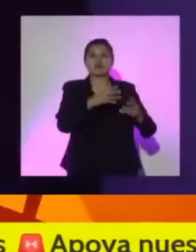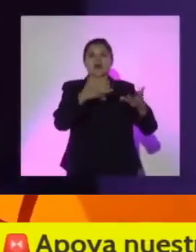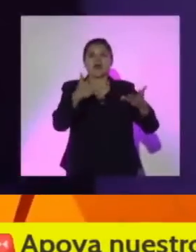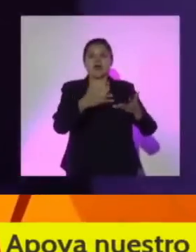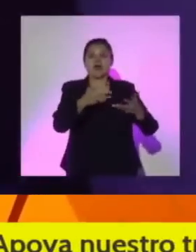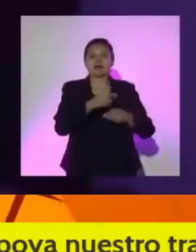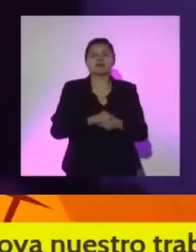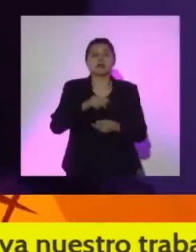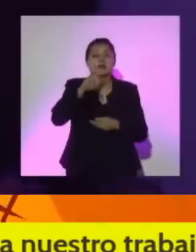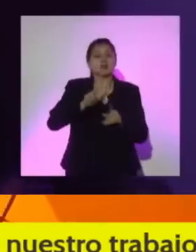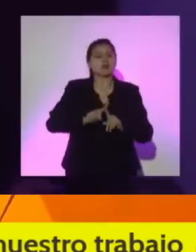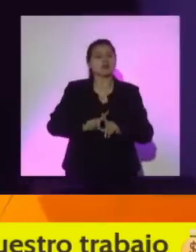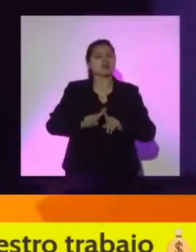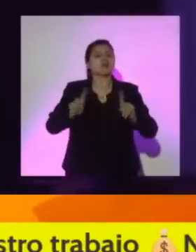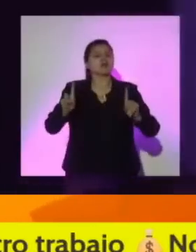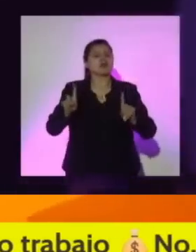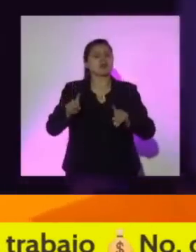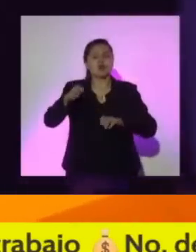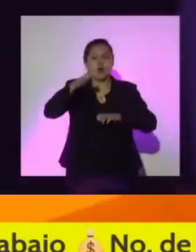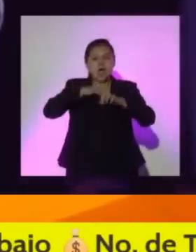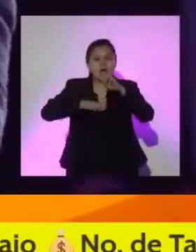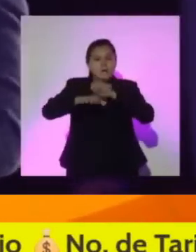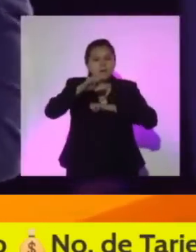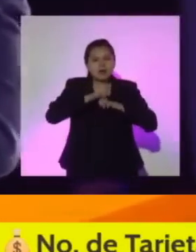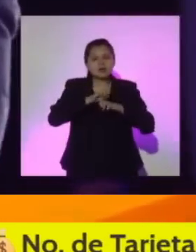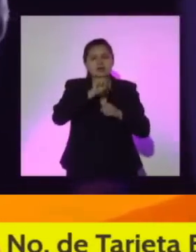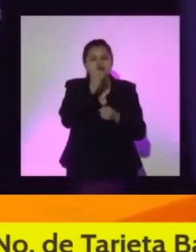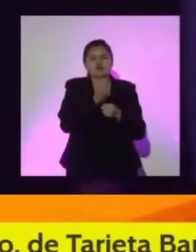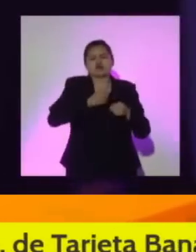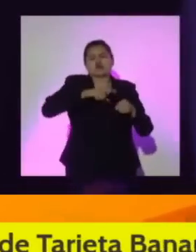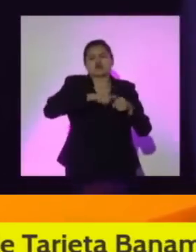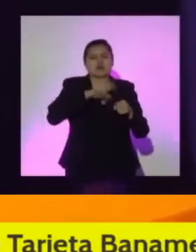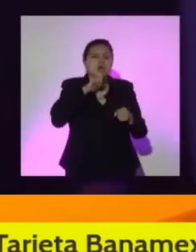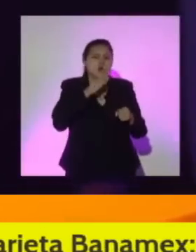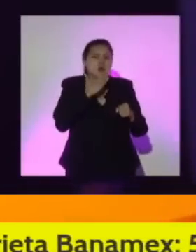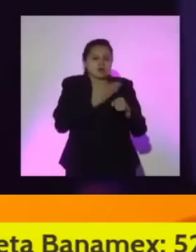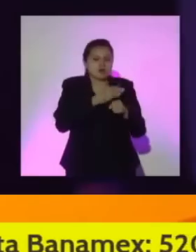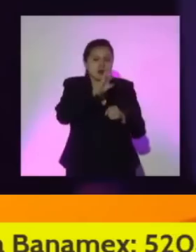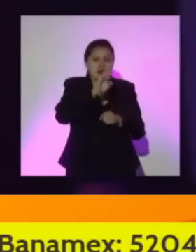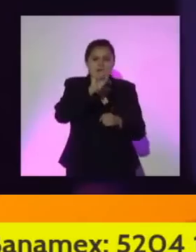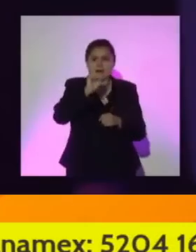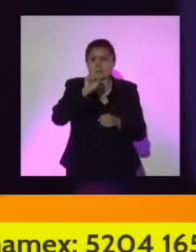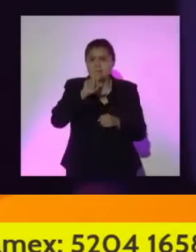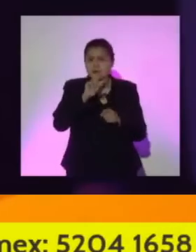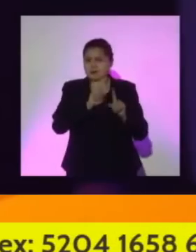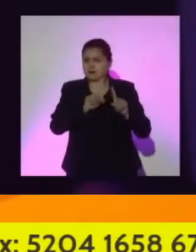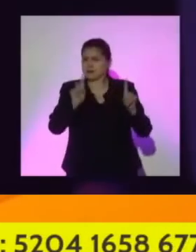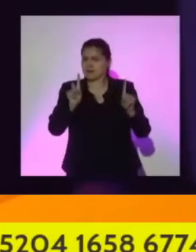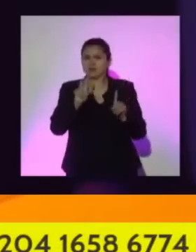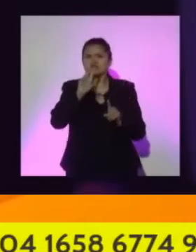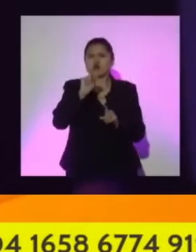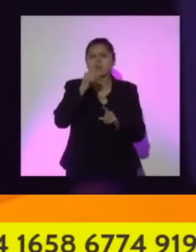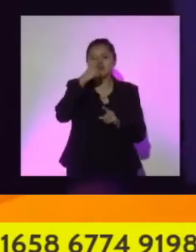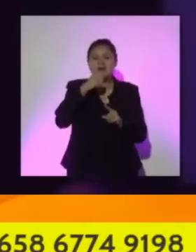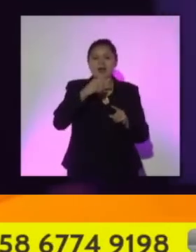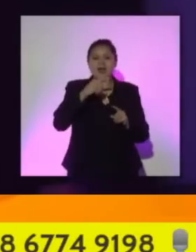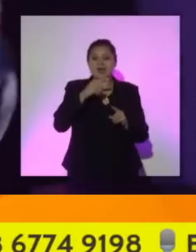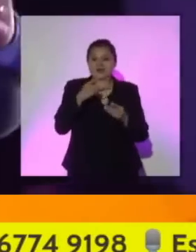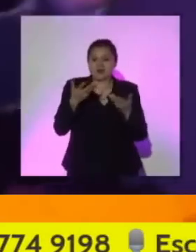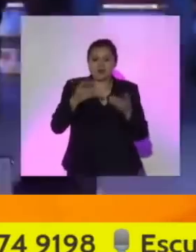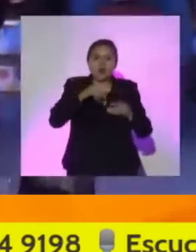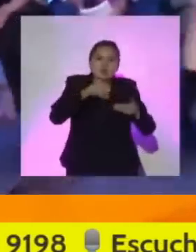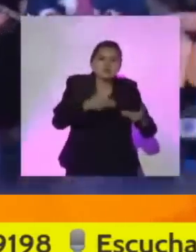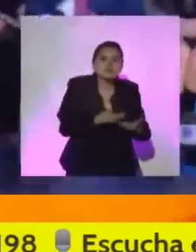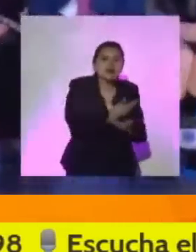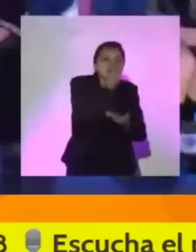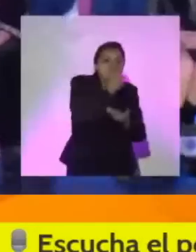de alguien más de por ahí pero a ver qué es Es que ni sé como no se puede Ni comparar esta situación porque no hay ni